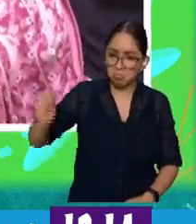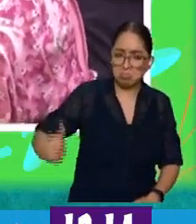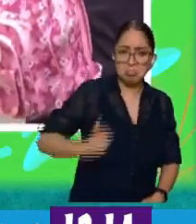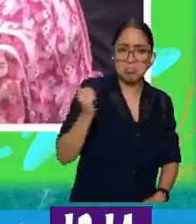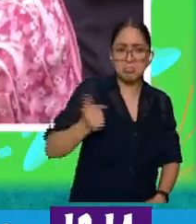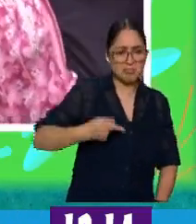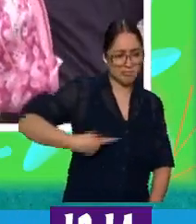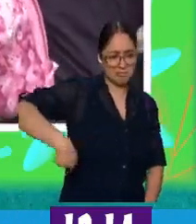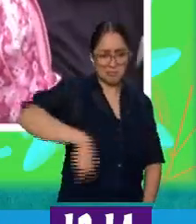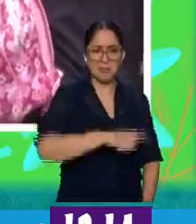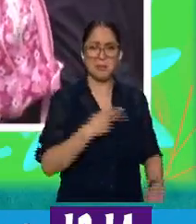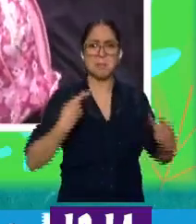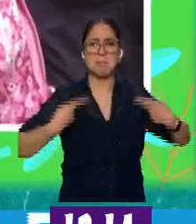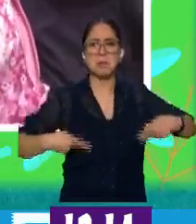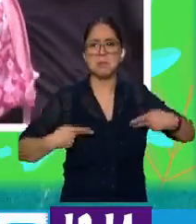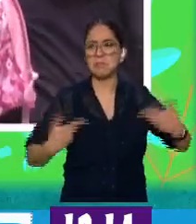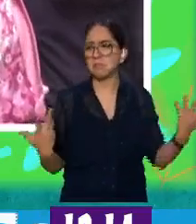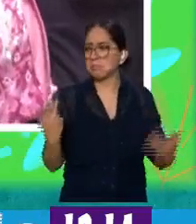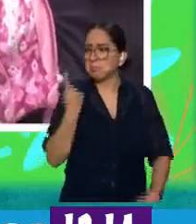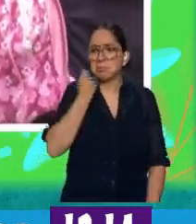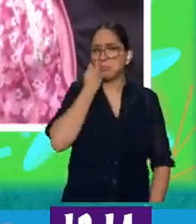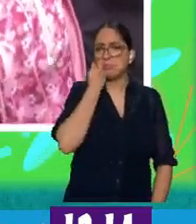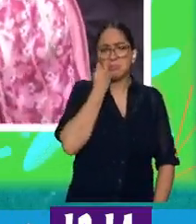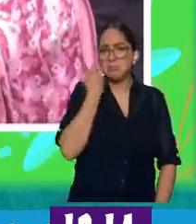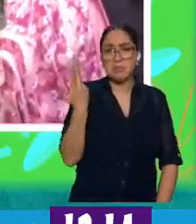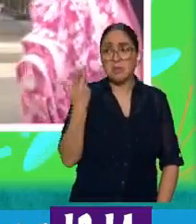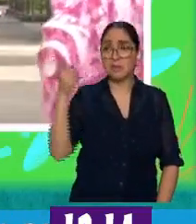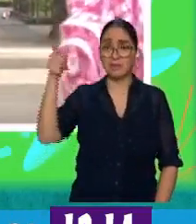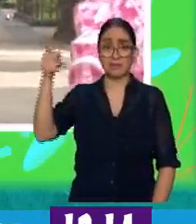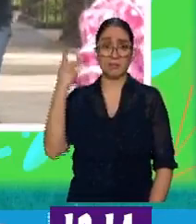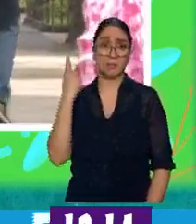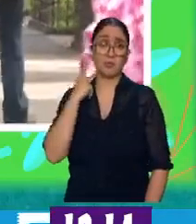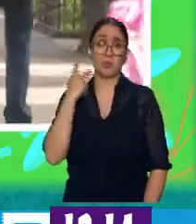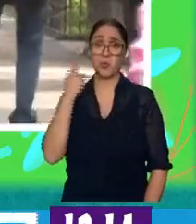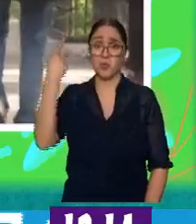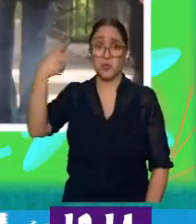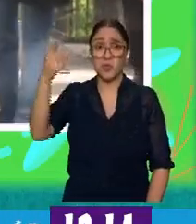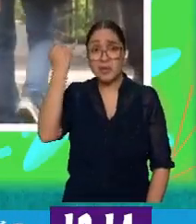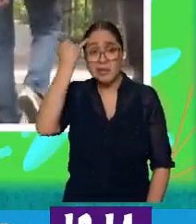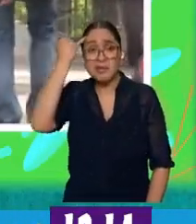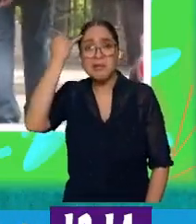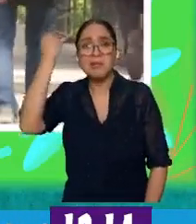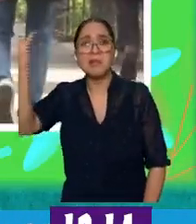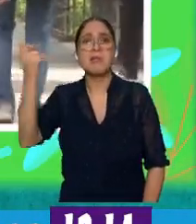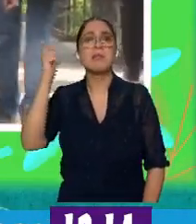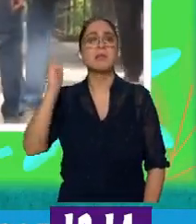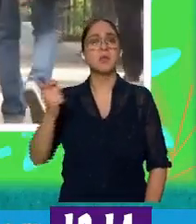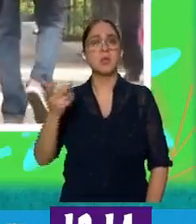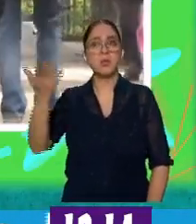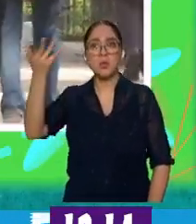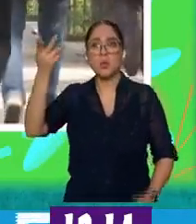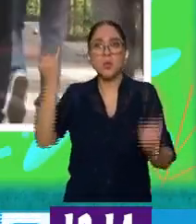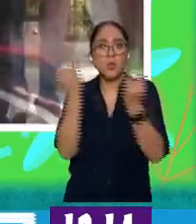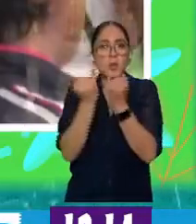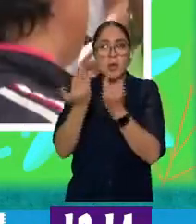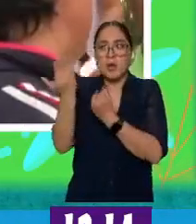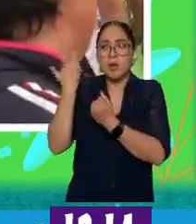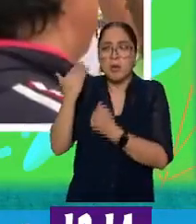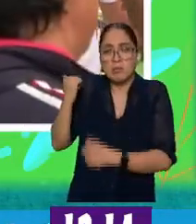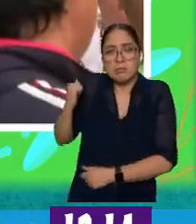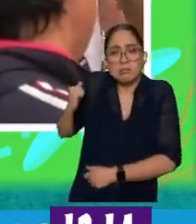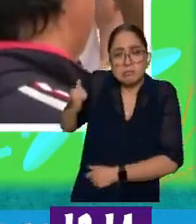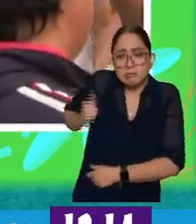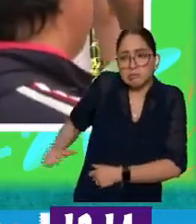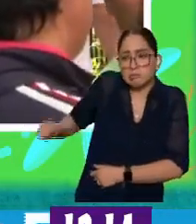no me importan. Y la mente del político entra en un estadio de operación primitivo, donde solamente